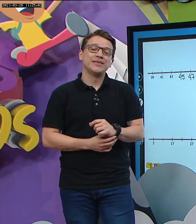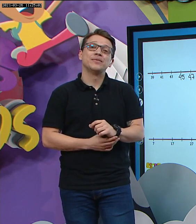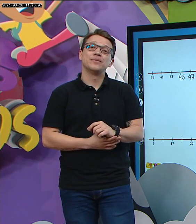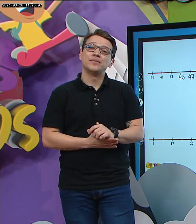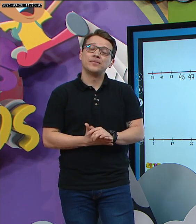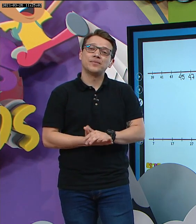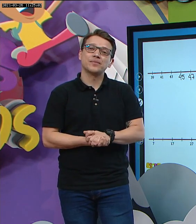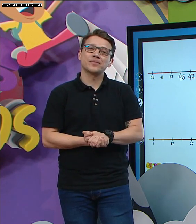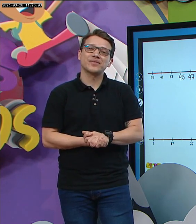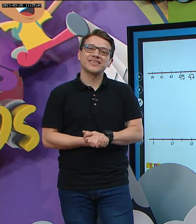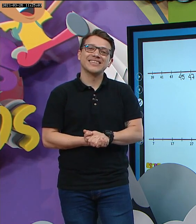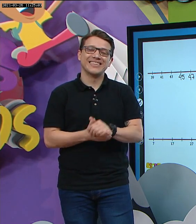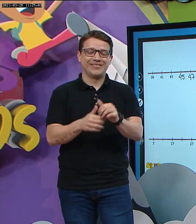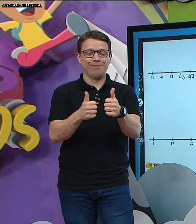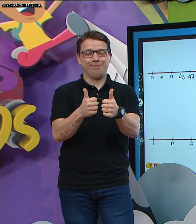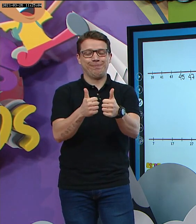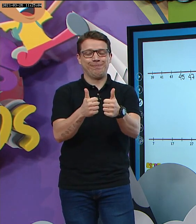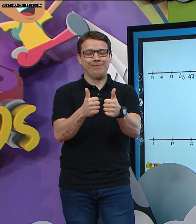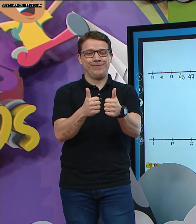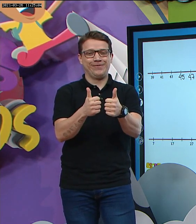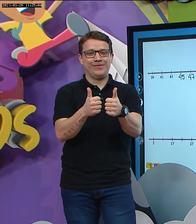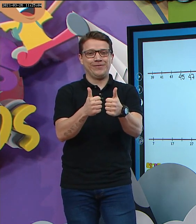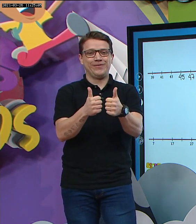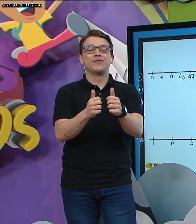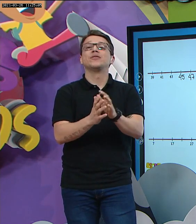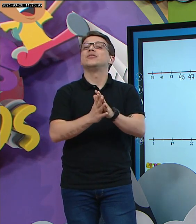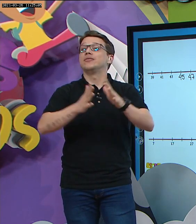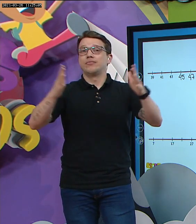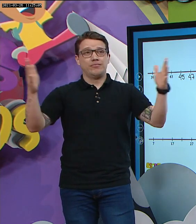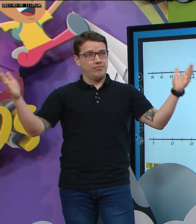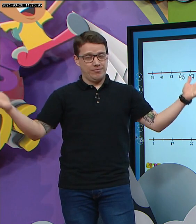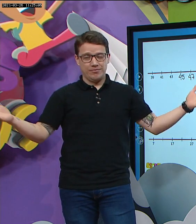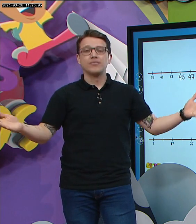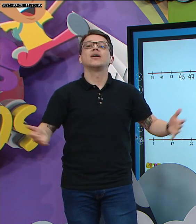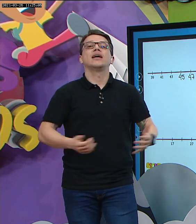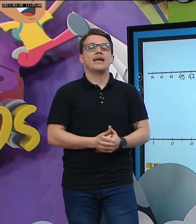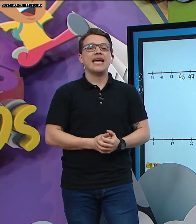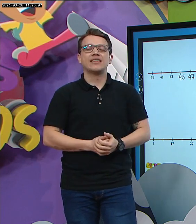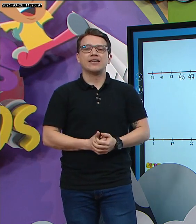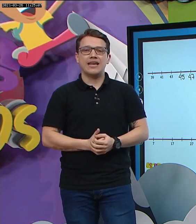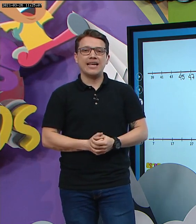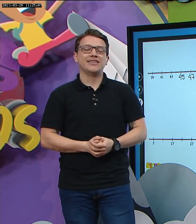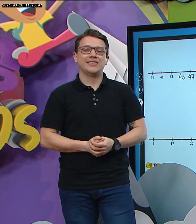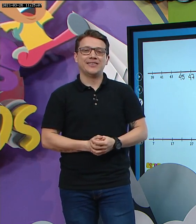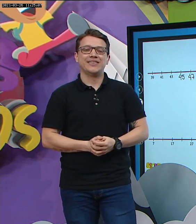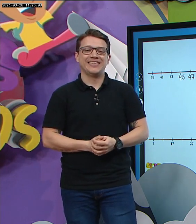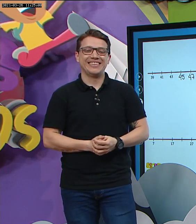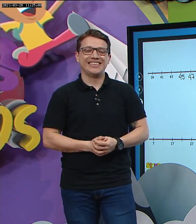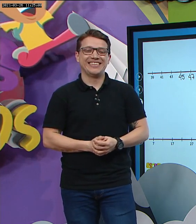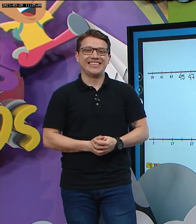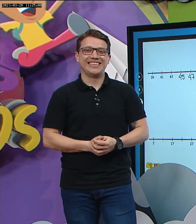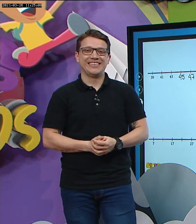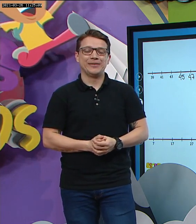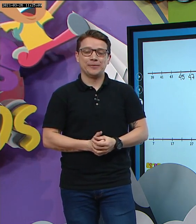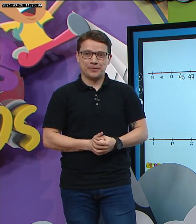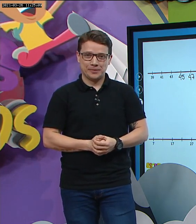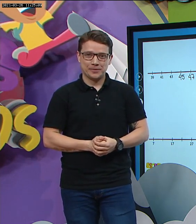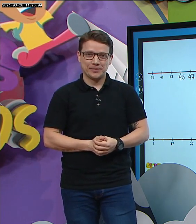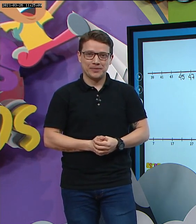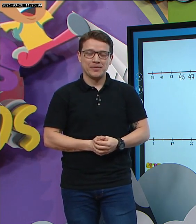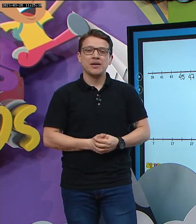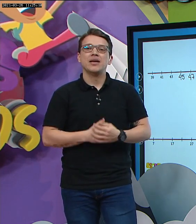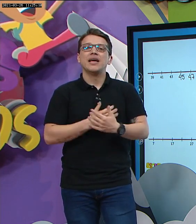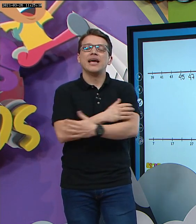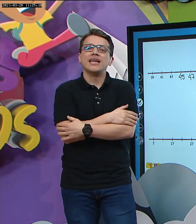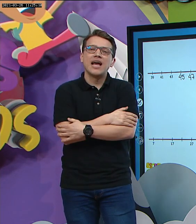viendo, que sigan viendo lo que es muy importante, la matemática y las otras áreas. Que gracias a esto podemos seguir